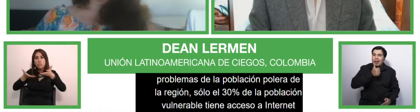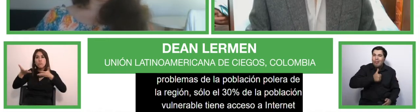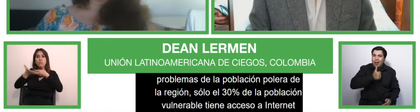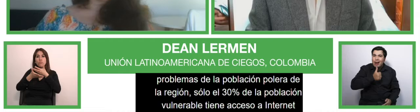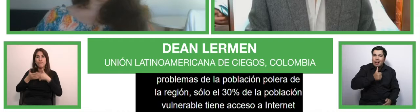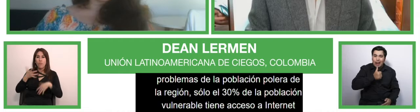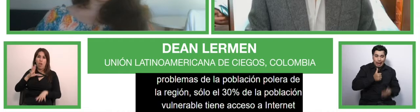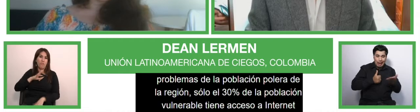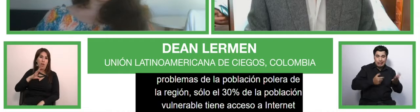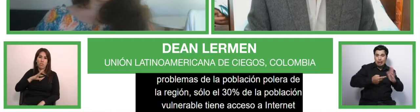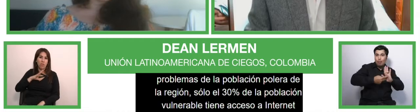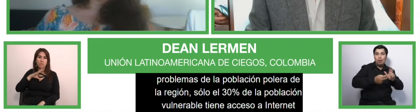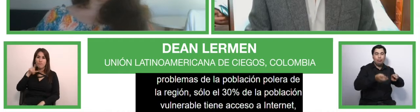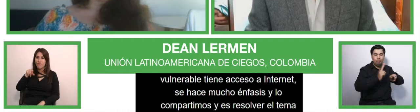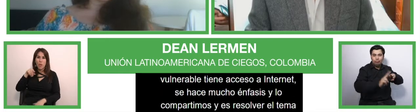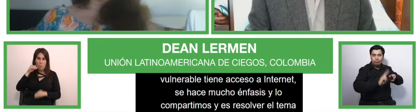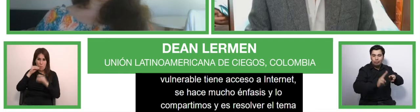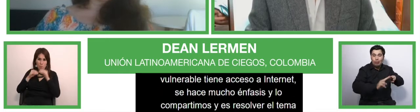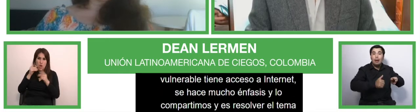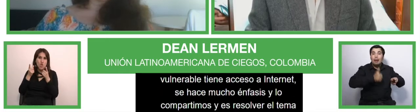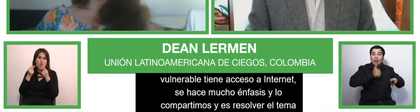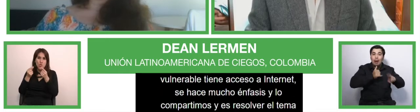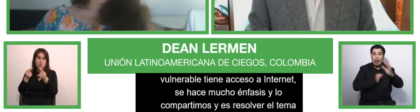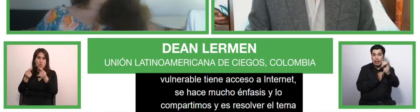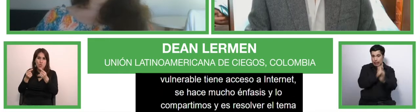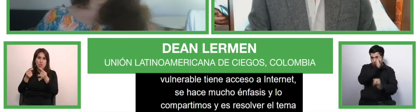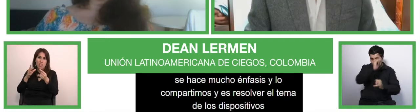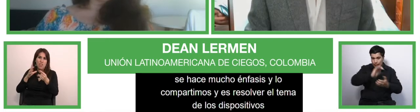de los dispositivos y el Internet.